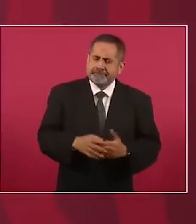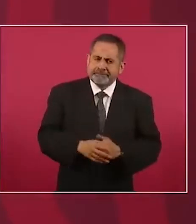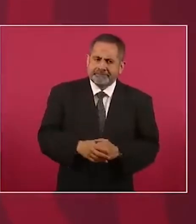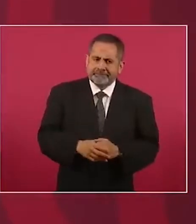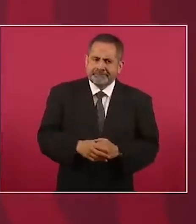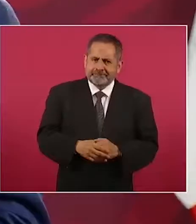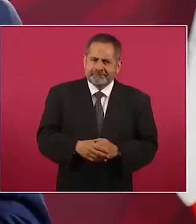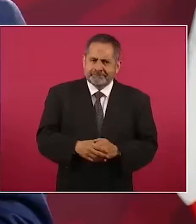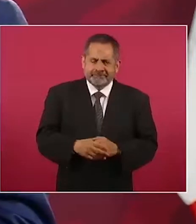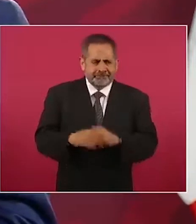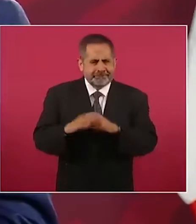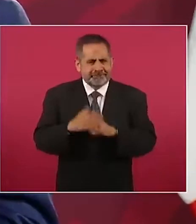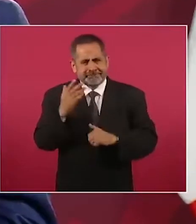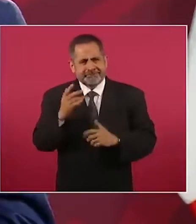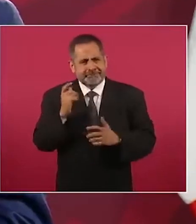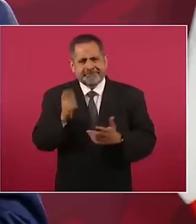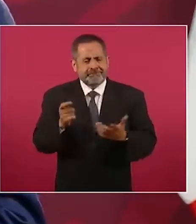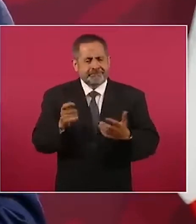por qué